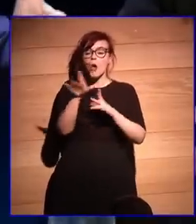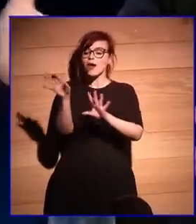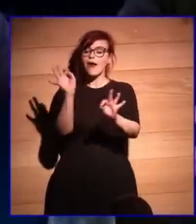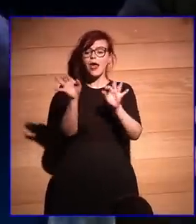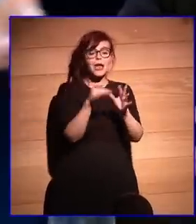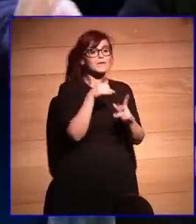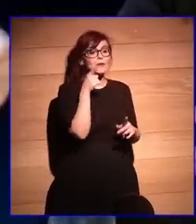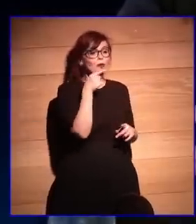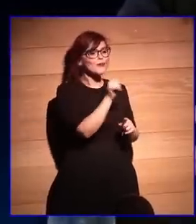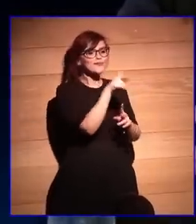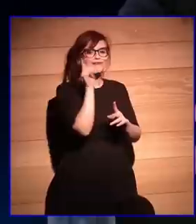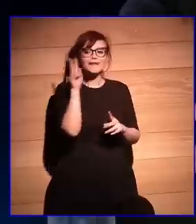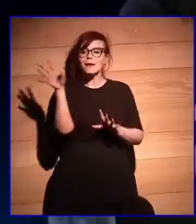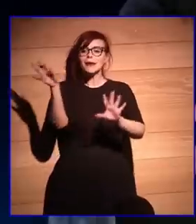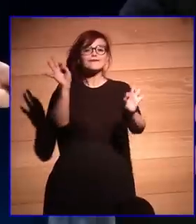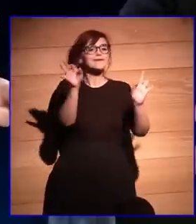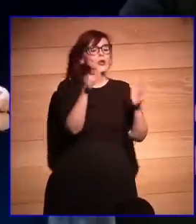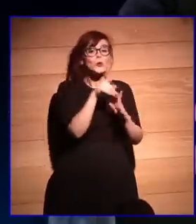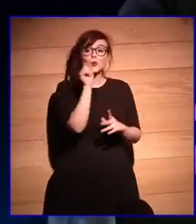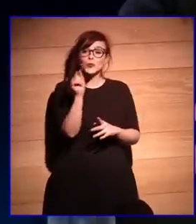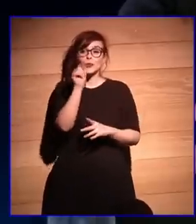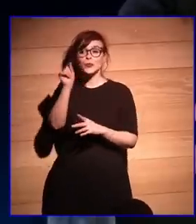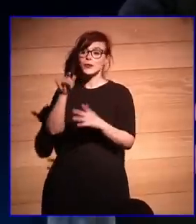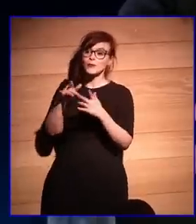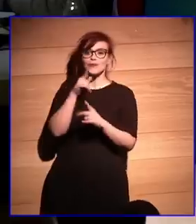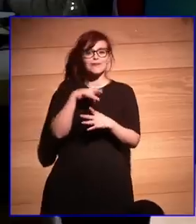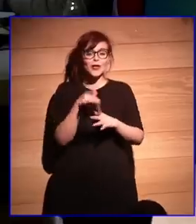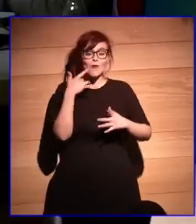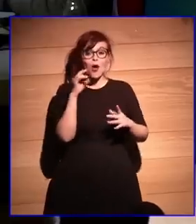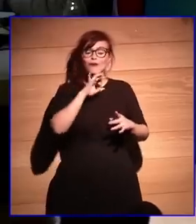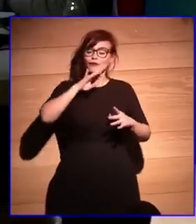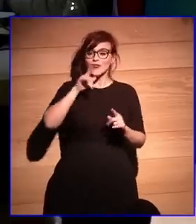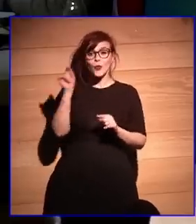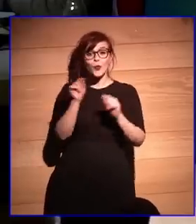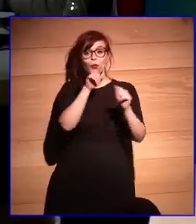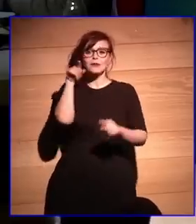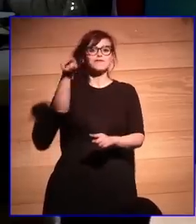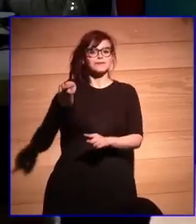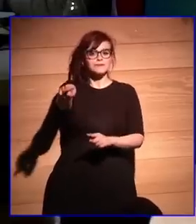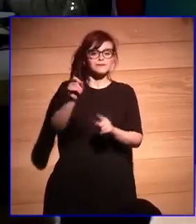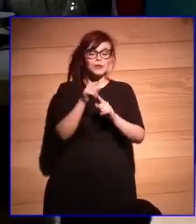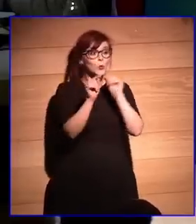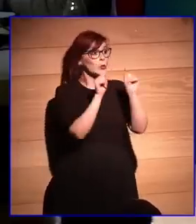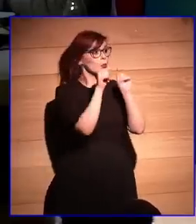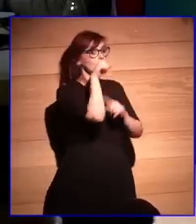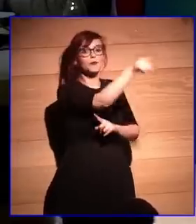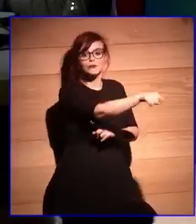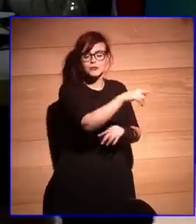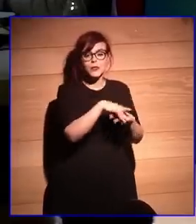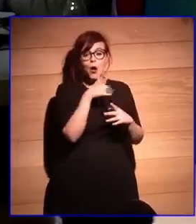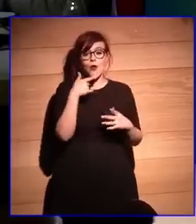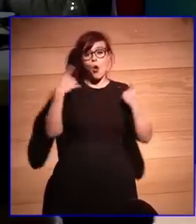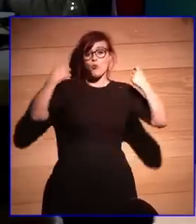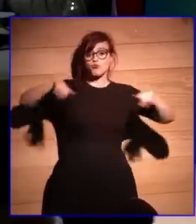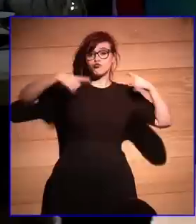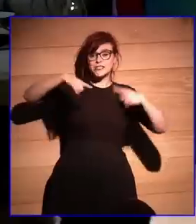iba a matar, a quién, y estaba silbando. Qué maravilla. Iba silbando y decía... ¿Y a tono? ¿Viene entonado? Bueno, sí. Mira, le llega a pillar el músico de